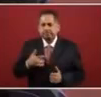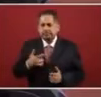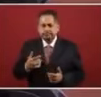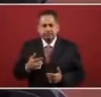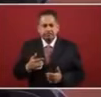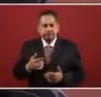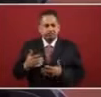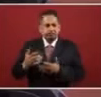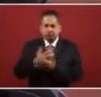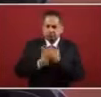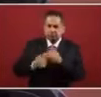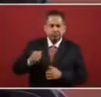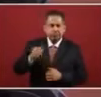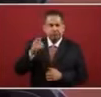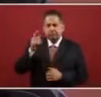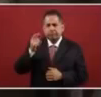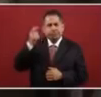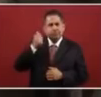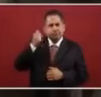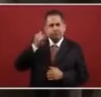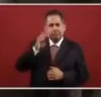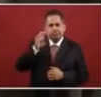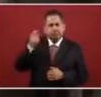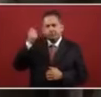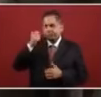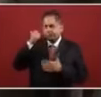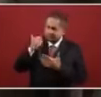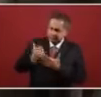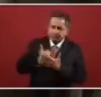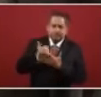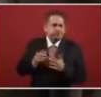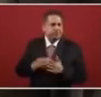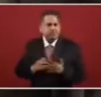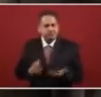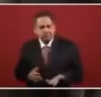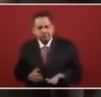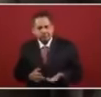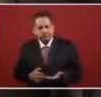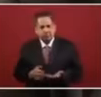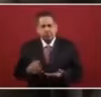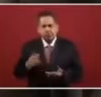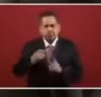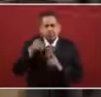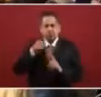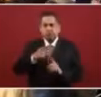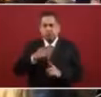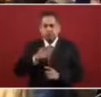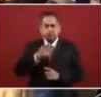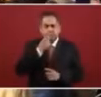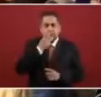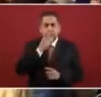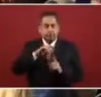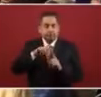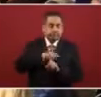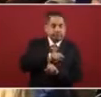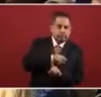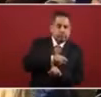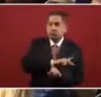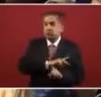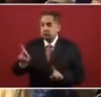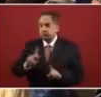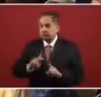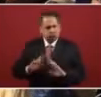ganarse las becas que el gobierno federal les está otorgando. No hablemos de mal uso, porque eso no hay que generalizarlo, tampoco